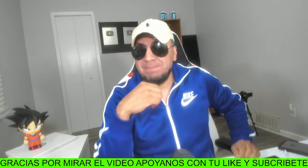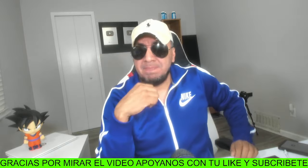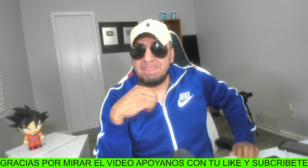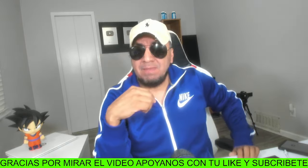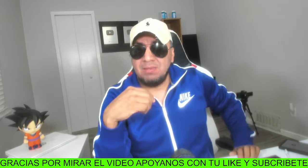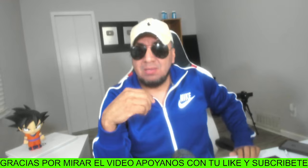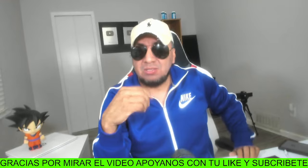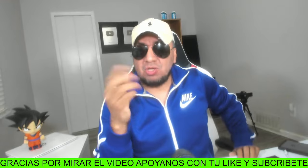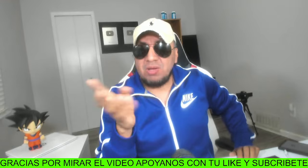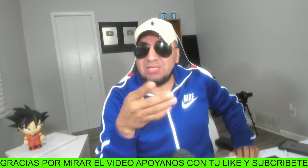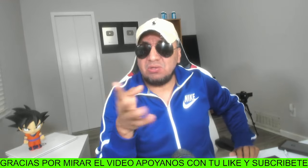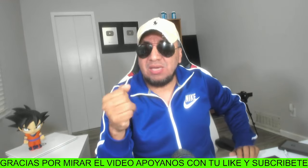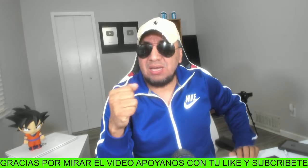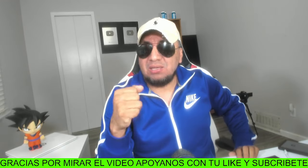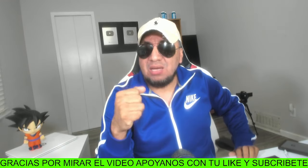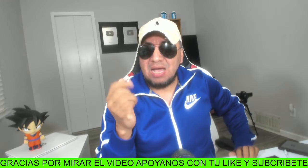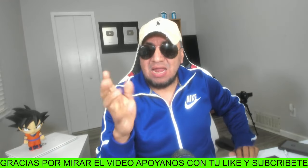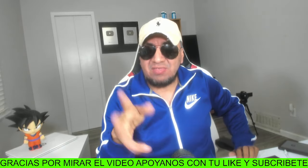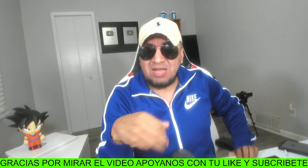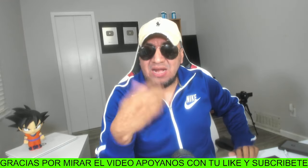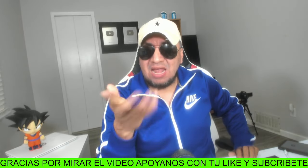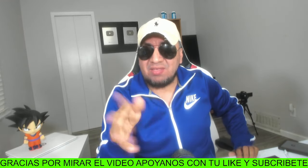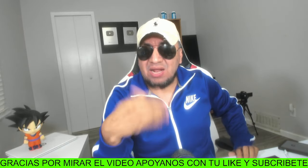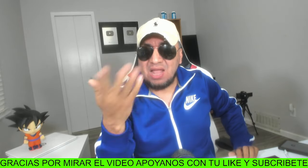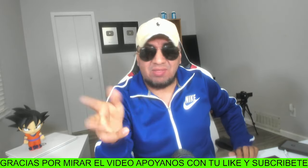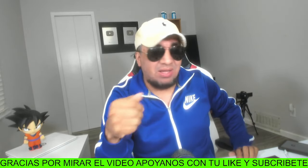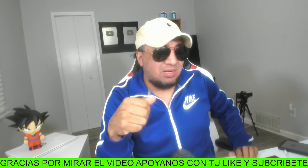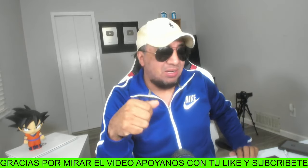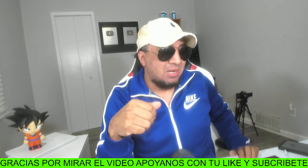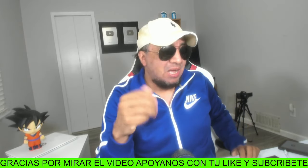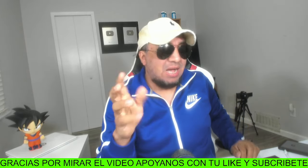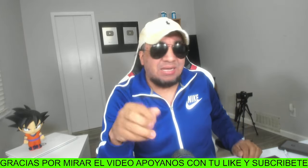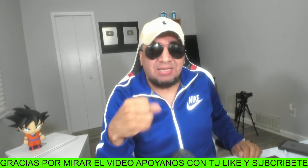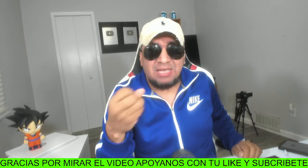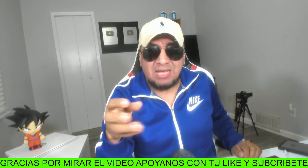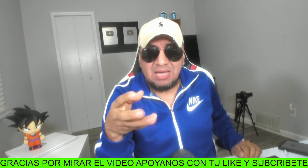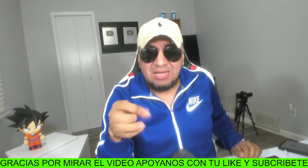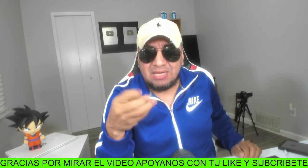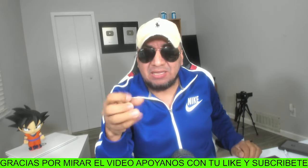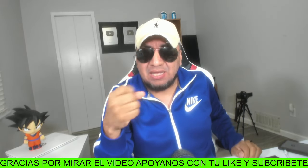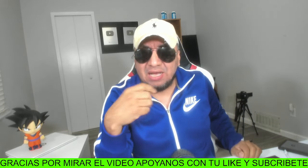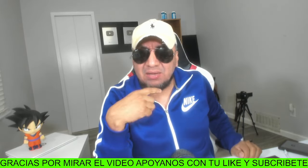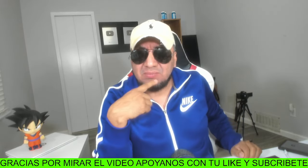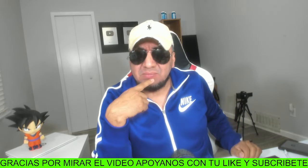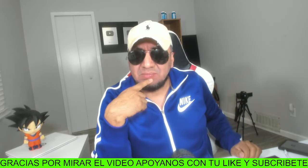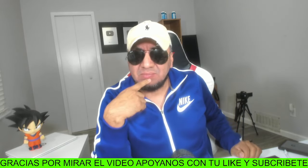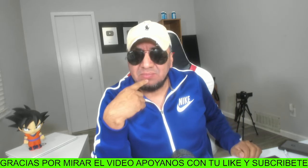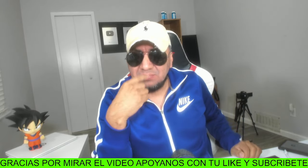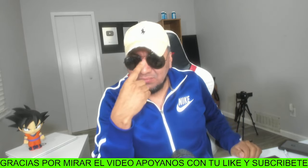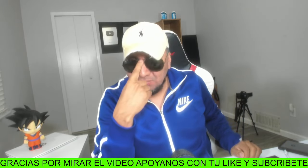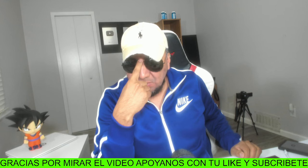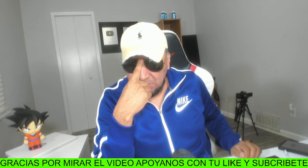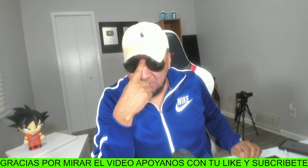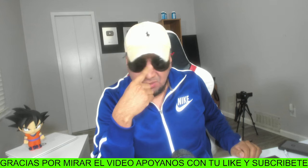Aguilar. Solo a eso llegan, a ladrar, a ladrar, a ladrar. A criticar y a criticar.